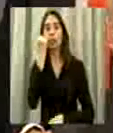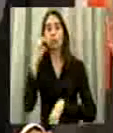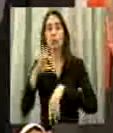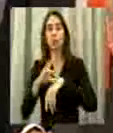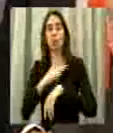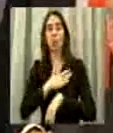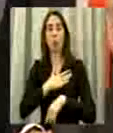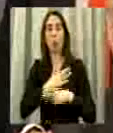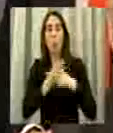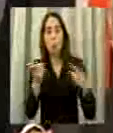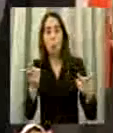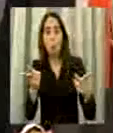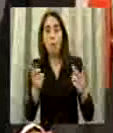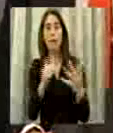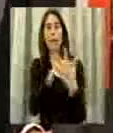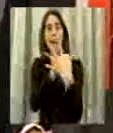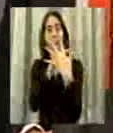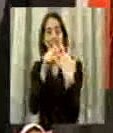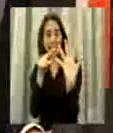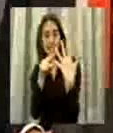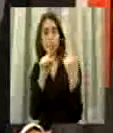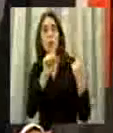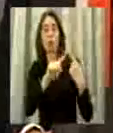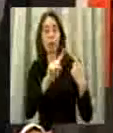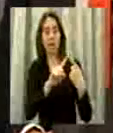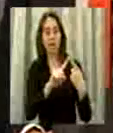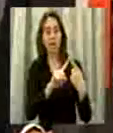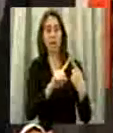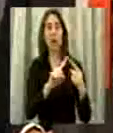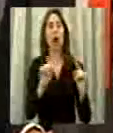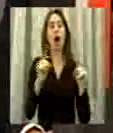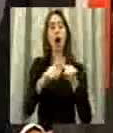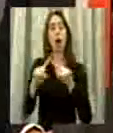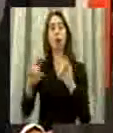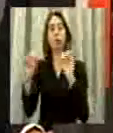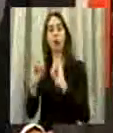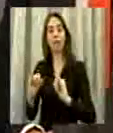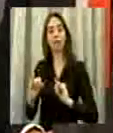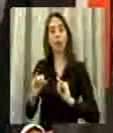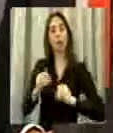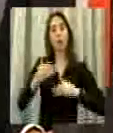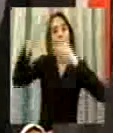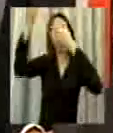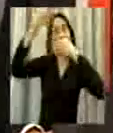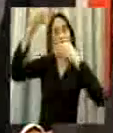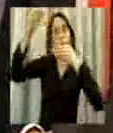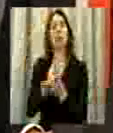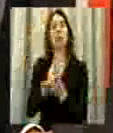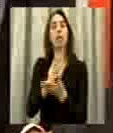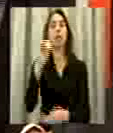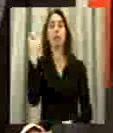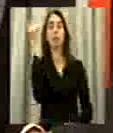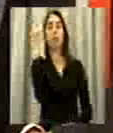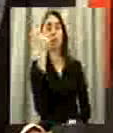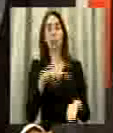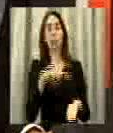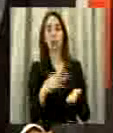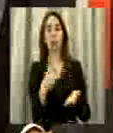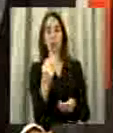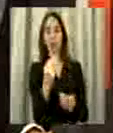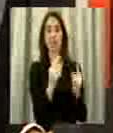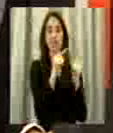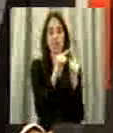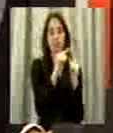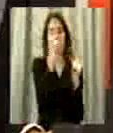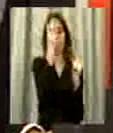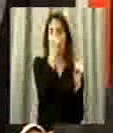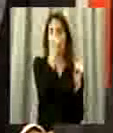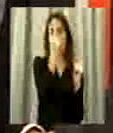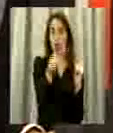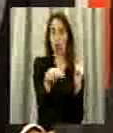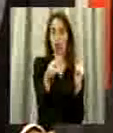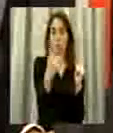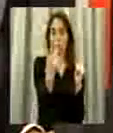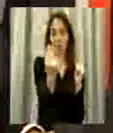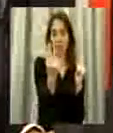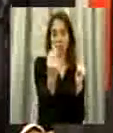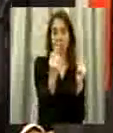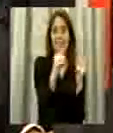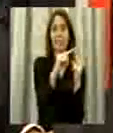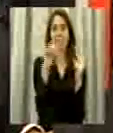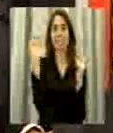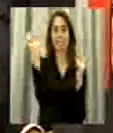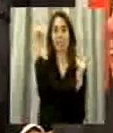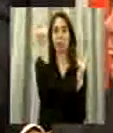participar de tal manera que el resto del módulo de exportación estará implementado en septiembre de 2013. O sea, dos hitos: marzo de 2013 y